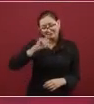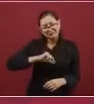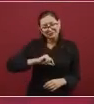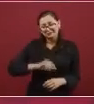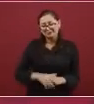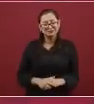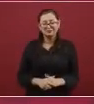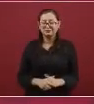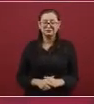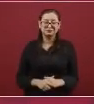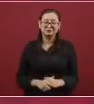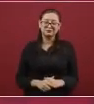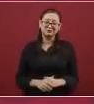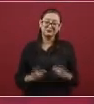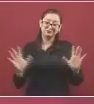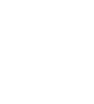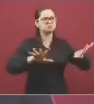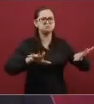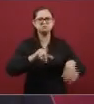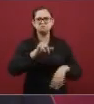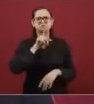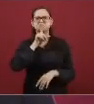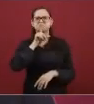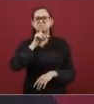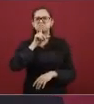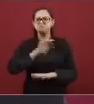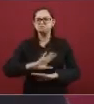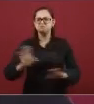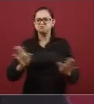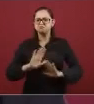en ese sentido con todo respecto